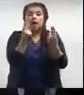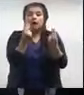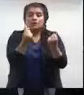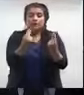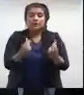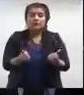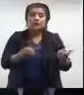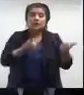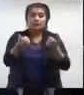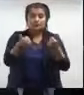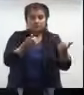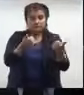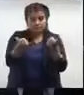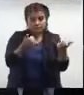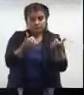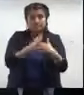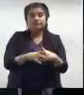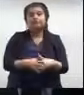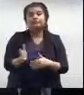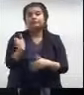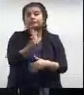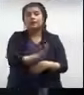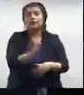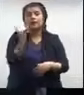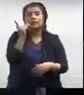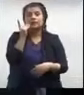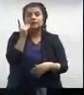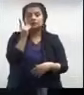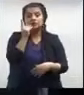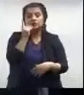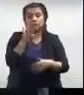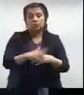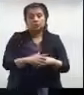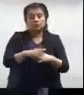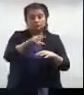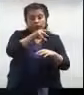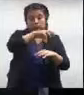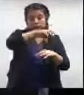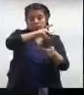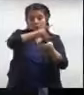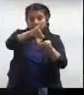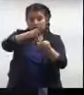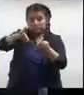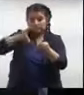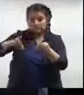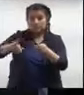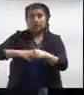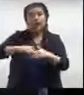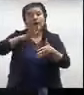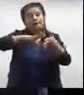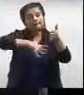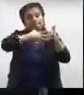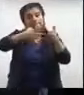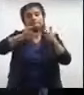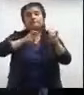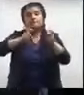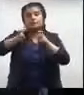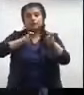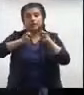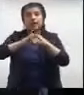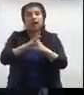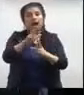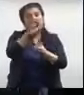financiera. Dirección de Investigaciones Regionales es la encargada de planificar, dirigir y evaluar